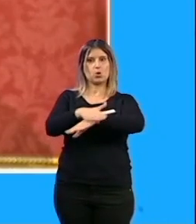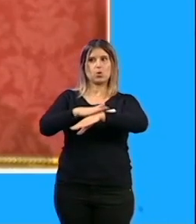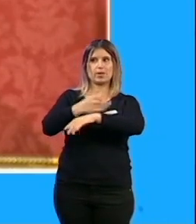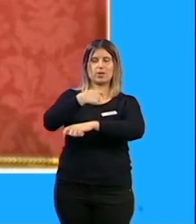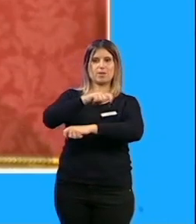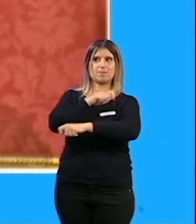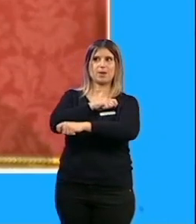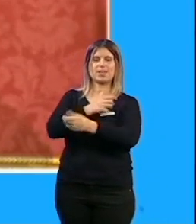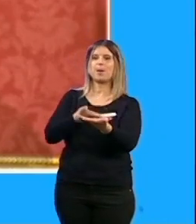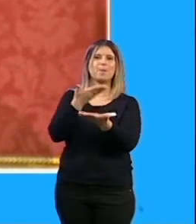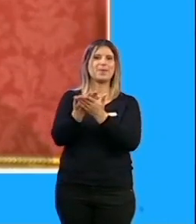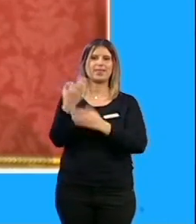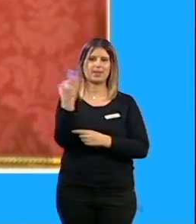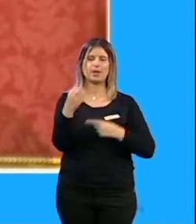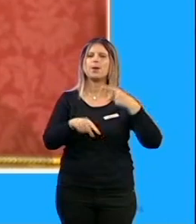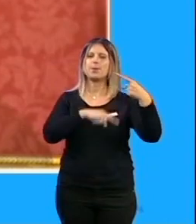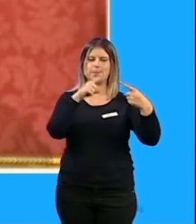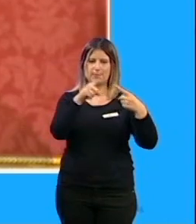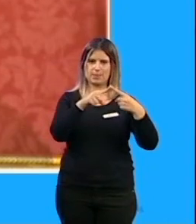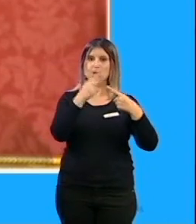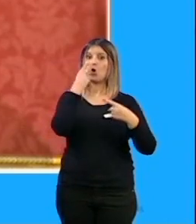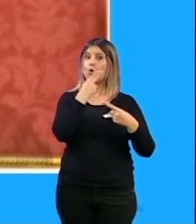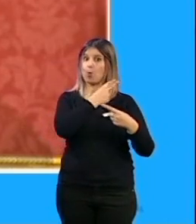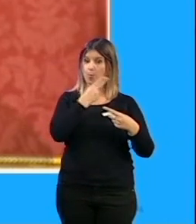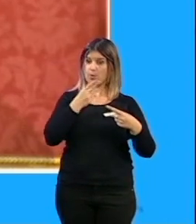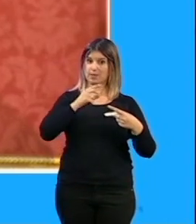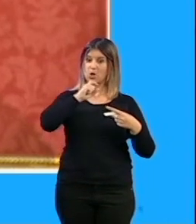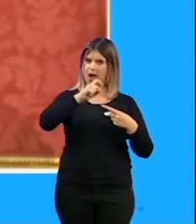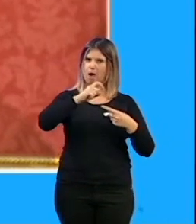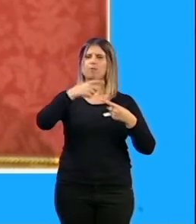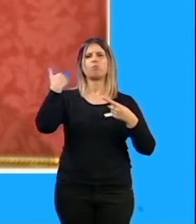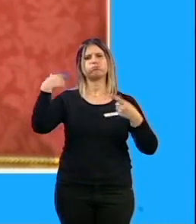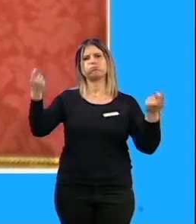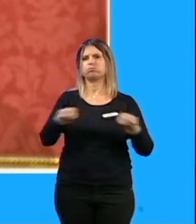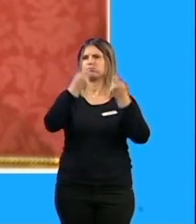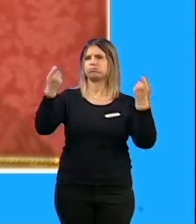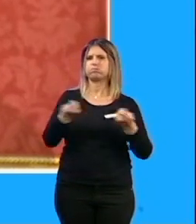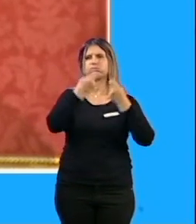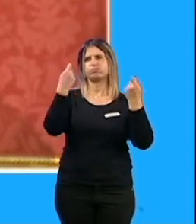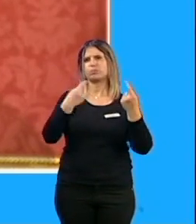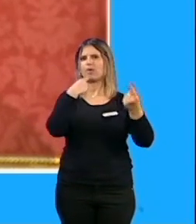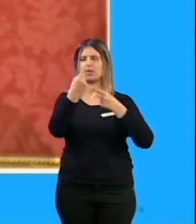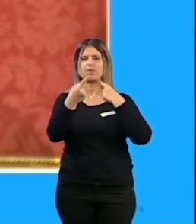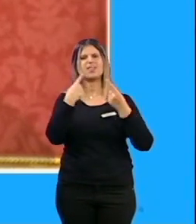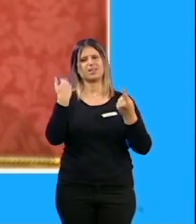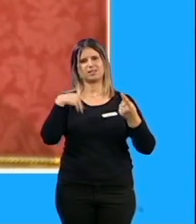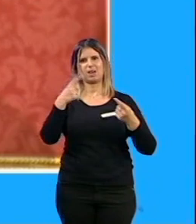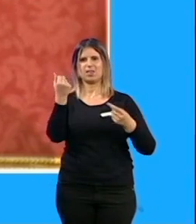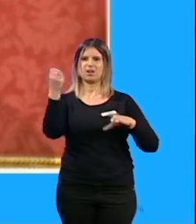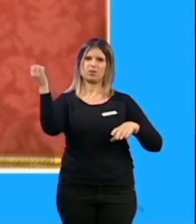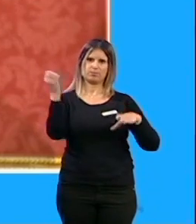España, primero, que cumpla con los compromisos anunciados a bombo y platillo y abone las